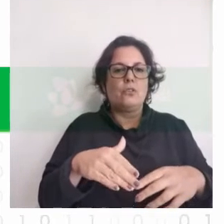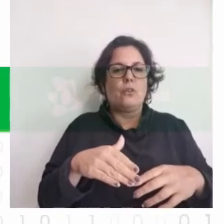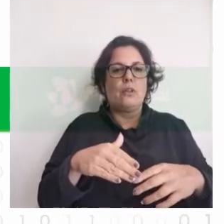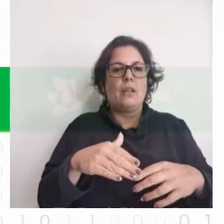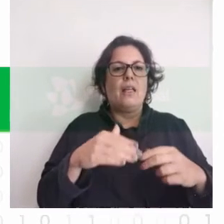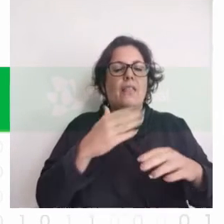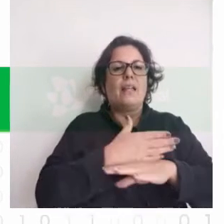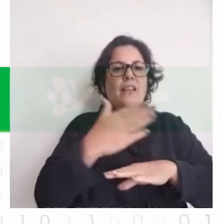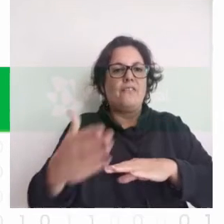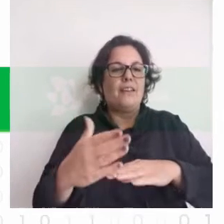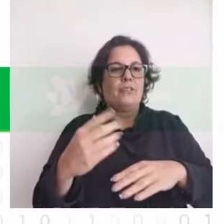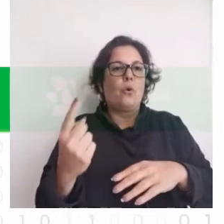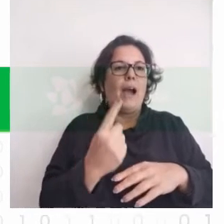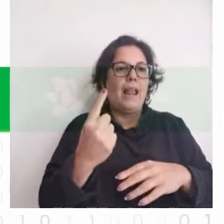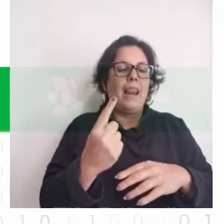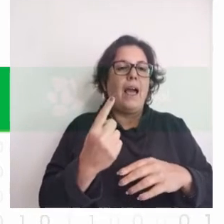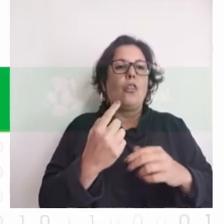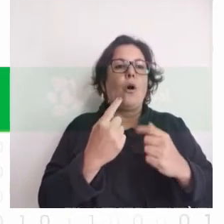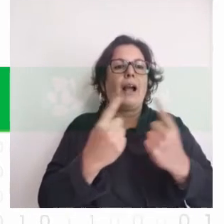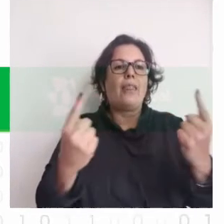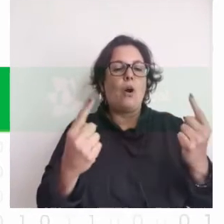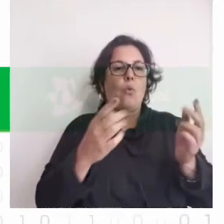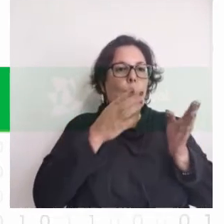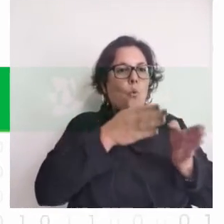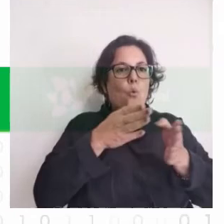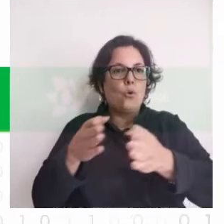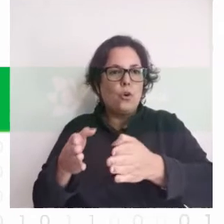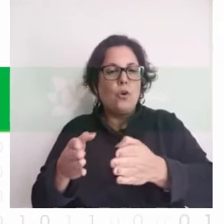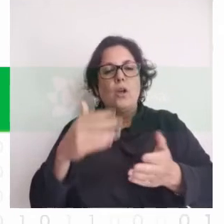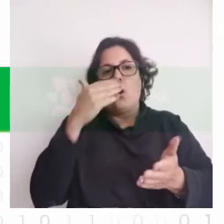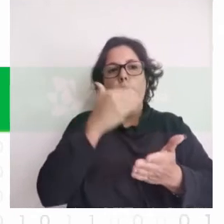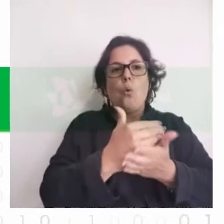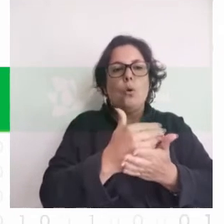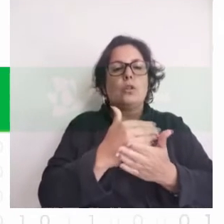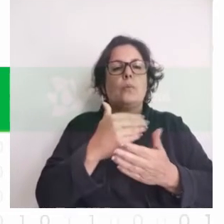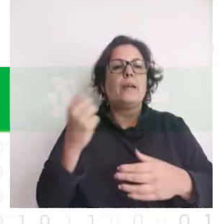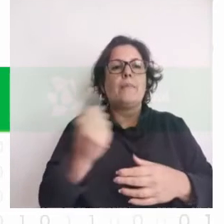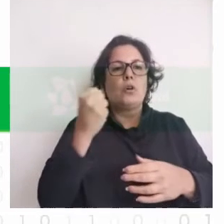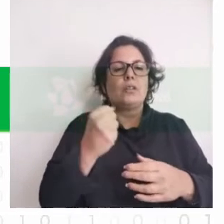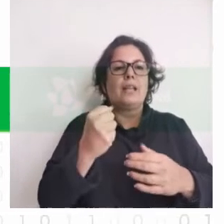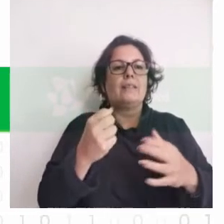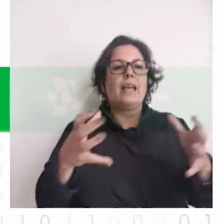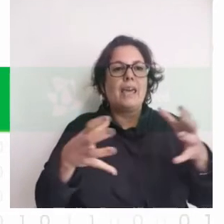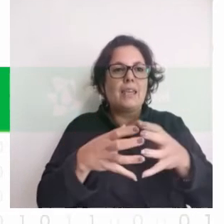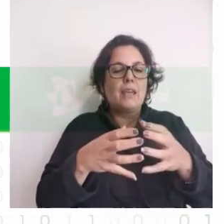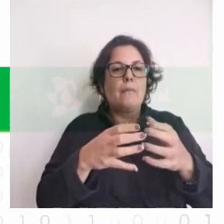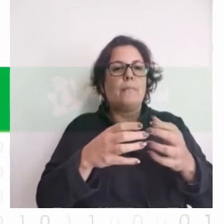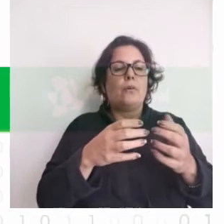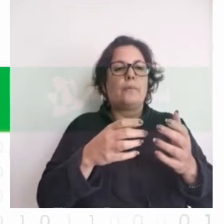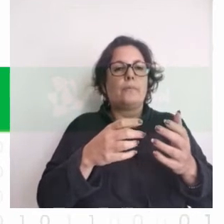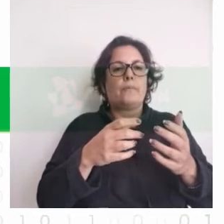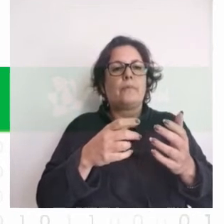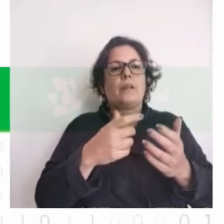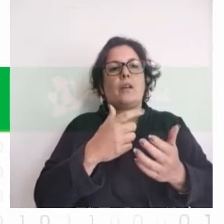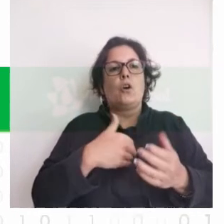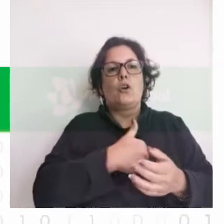efecto aislado de cada uno de los tratamientos. Y por último, también la importancia de la integración de los equipos en campo, literatura y el rol del analista